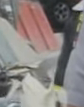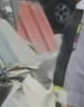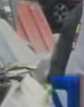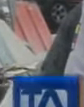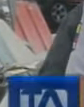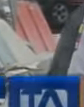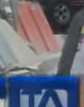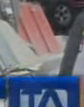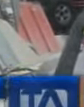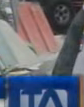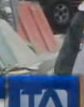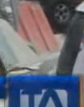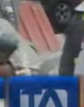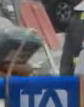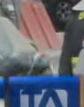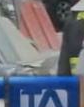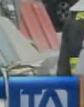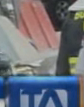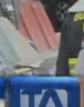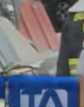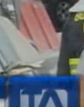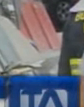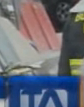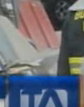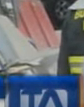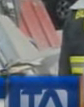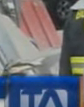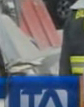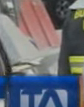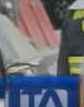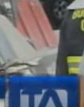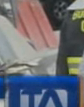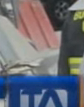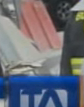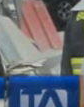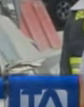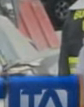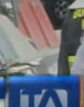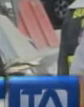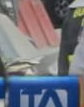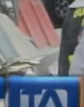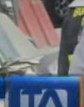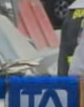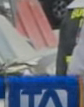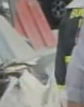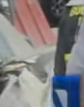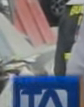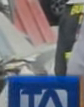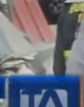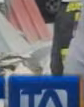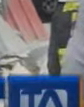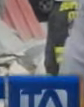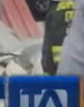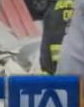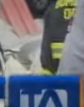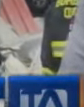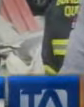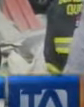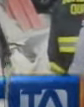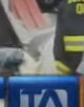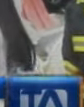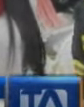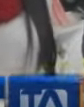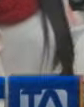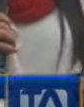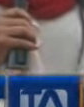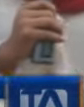breve ya se ha podido realizar un breve estudio de lo que ha sucedido en el lugar y se ha manifestado que presuntamente sería acumulación de gas en una vivienda,